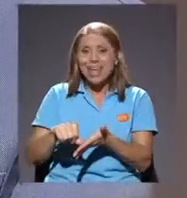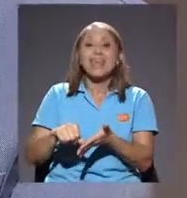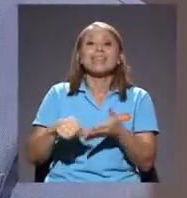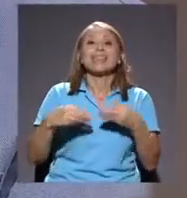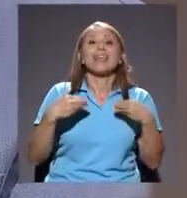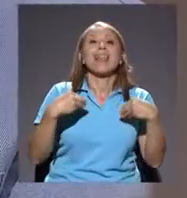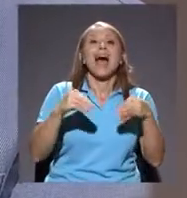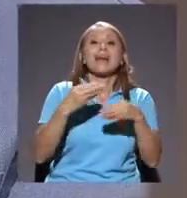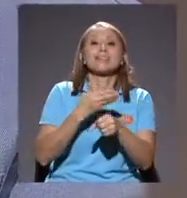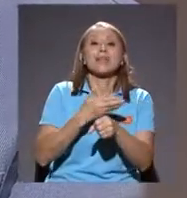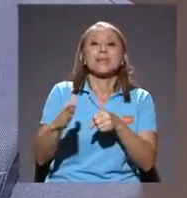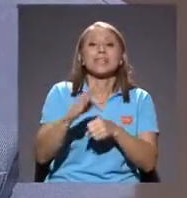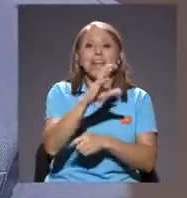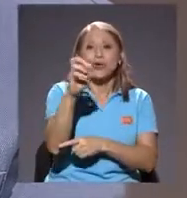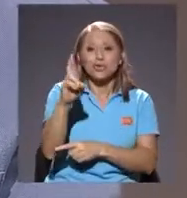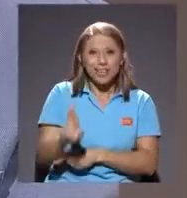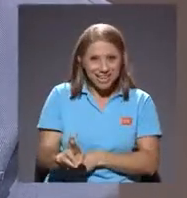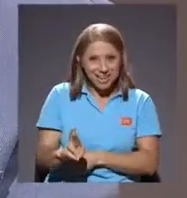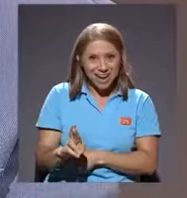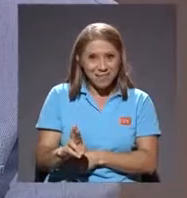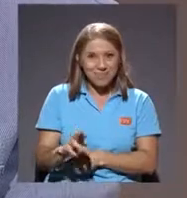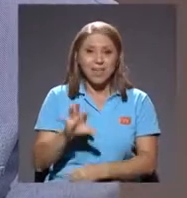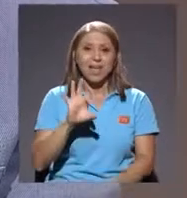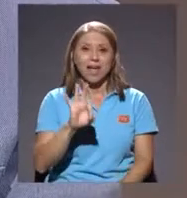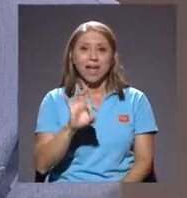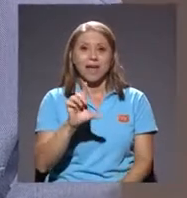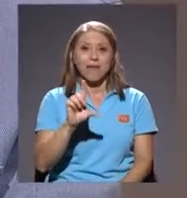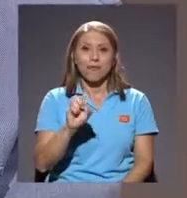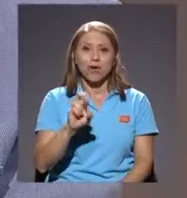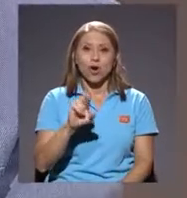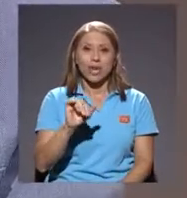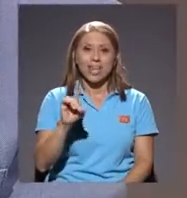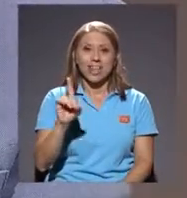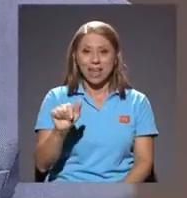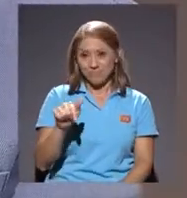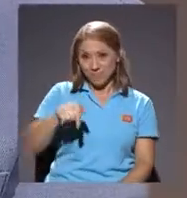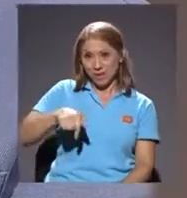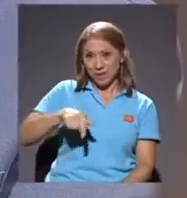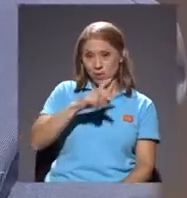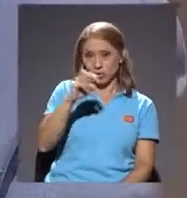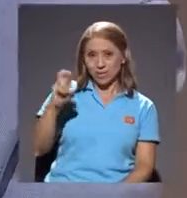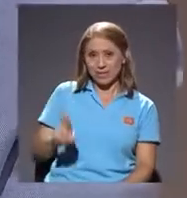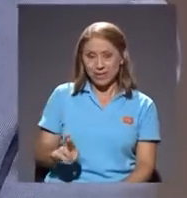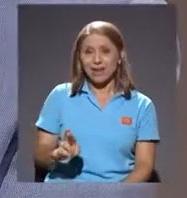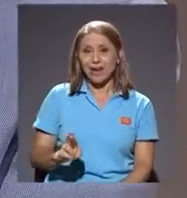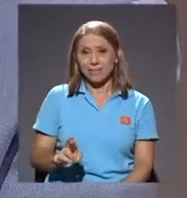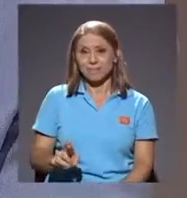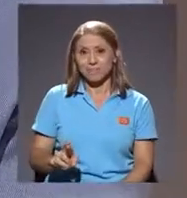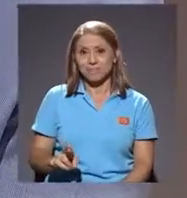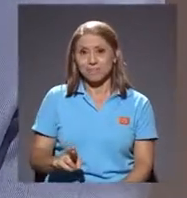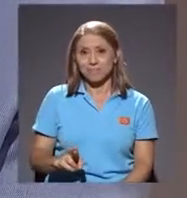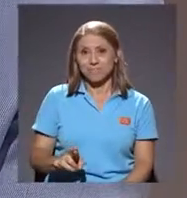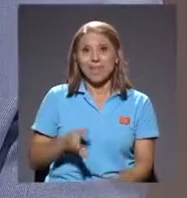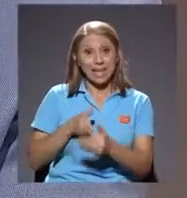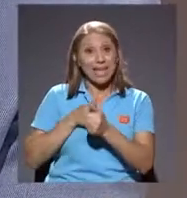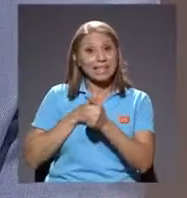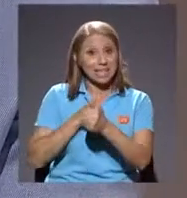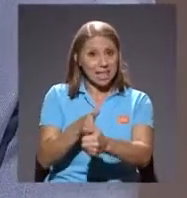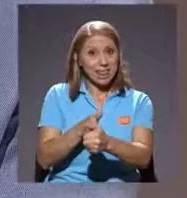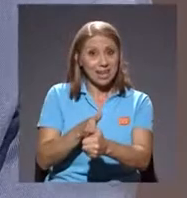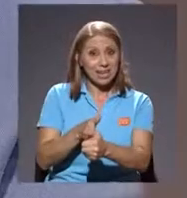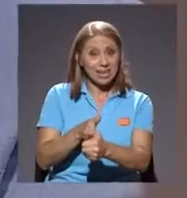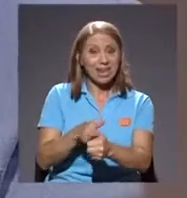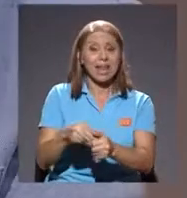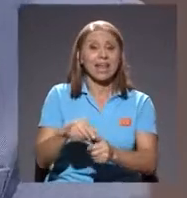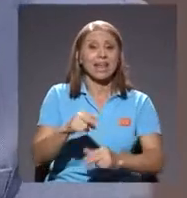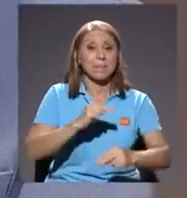costa rica de la florida en costa rica que es es líder todavía en el mercado